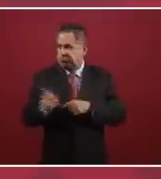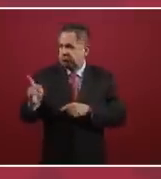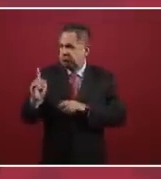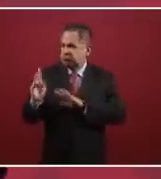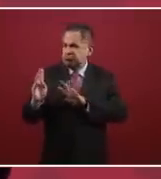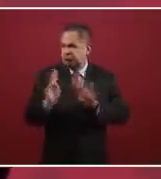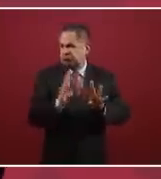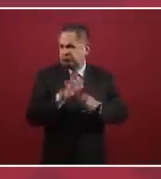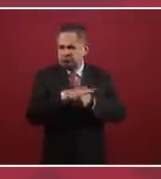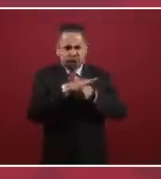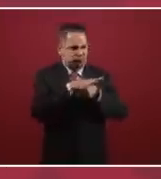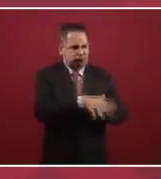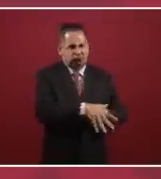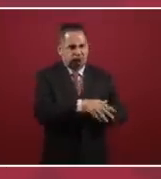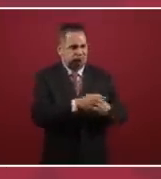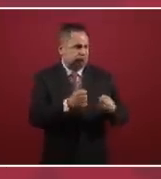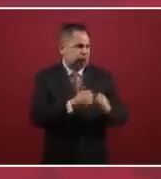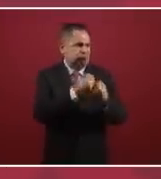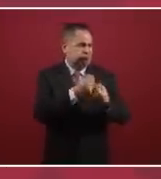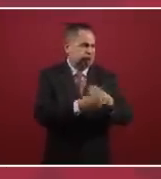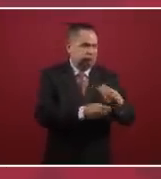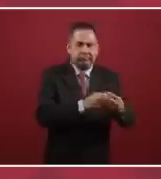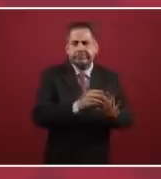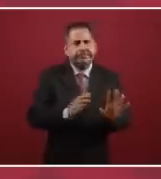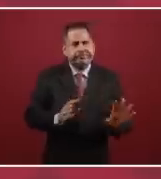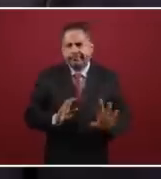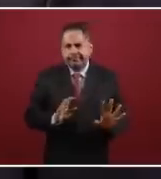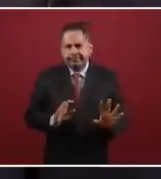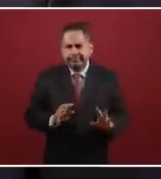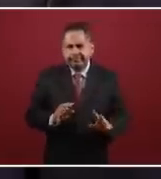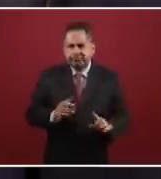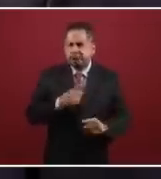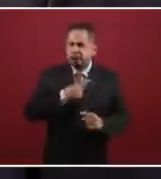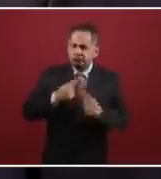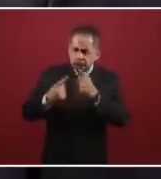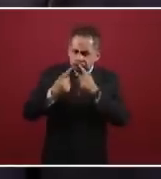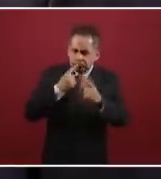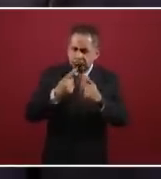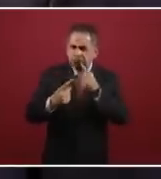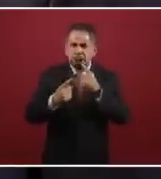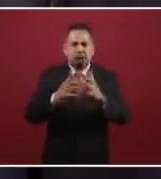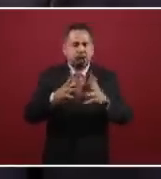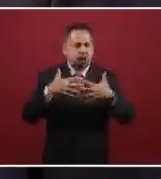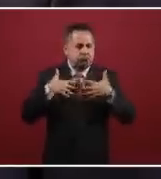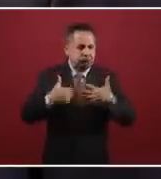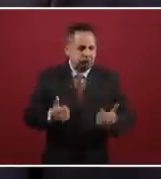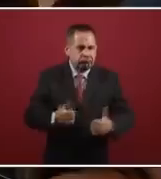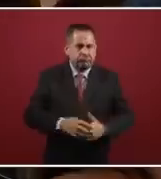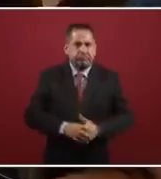fuerza. Hay que buscar el diálogo, el entendimiento.